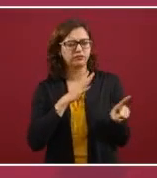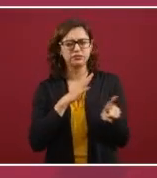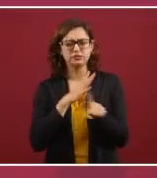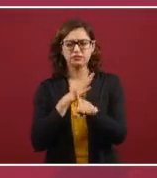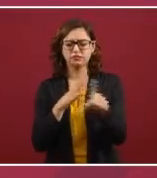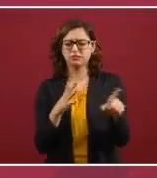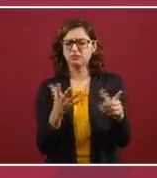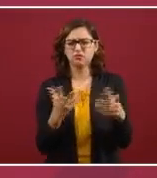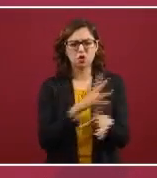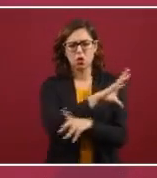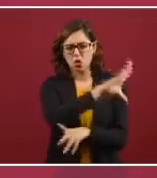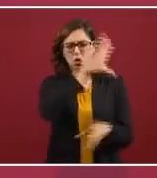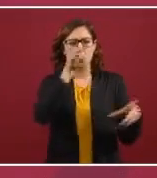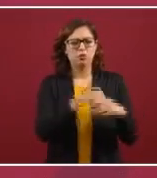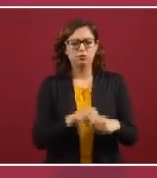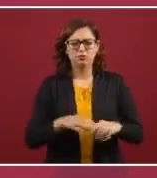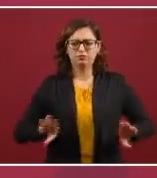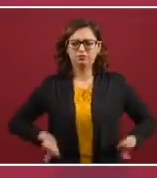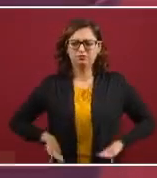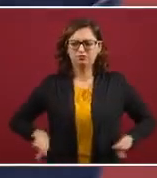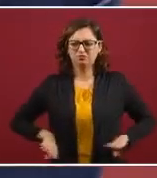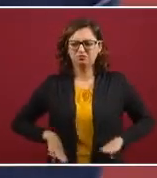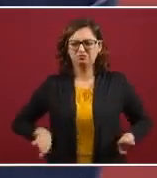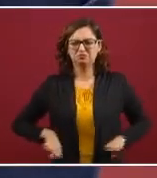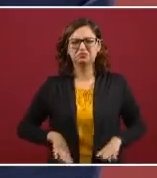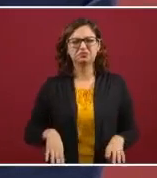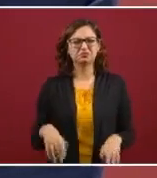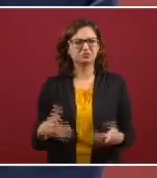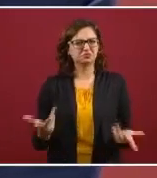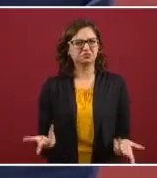toda esta actitud prepotente,